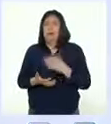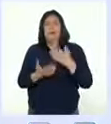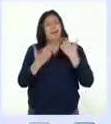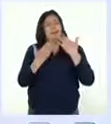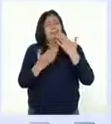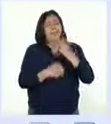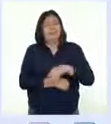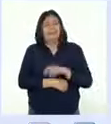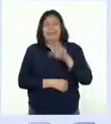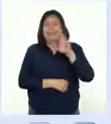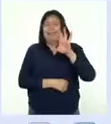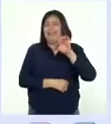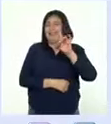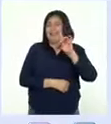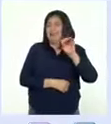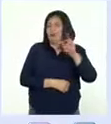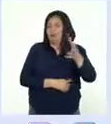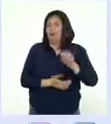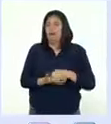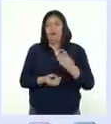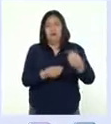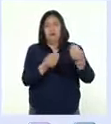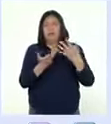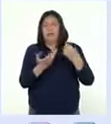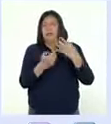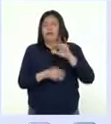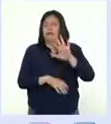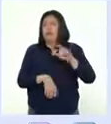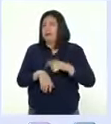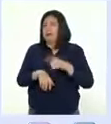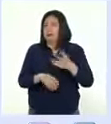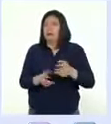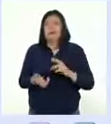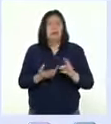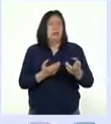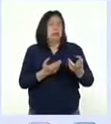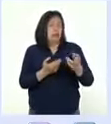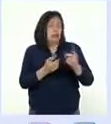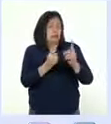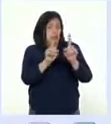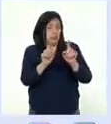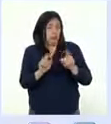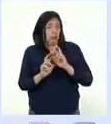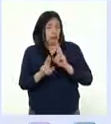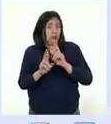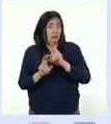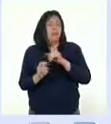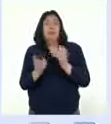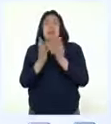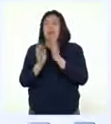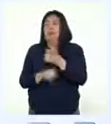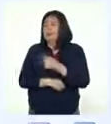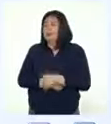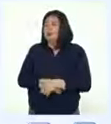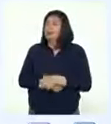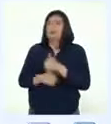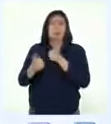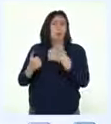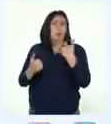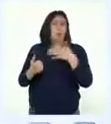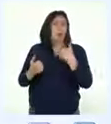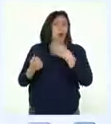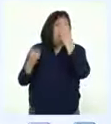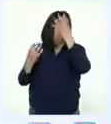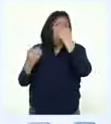Muchas gracias a Ricardo Boll por brindarnos su tiempo y resolver las consultas de los estudiantes. Con toda